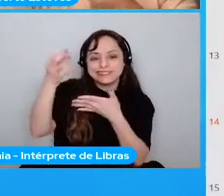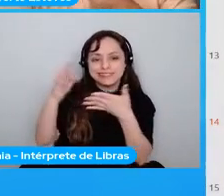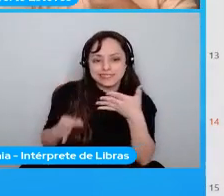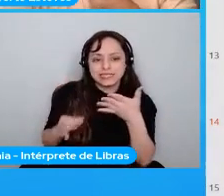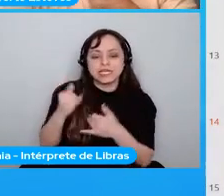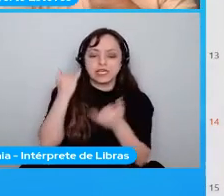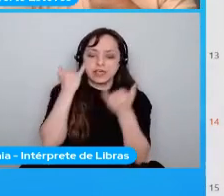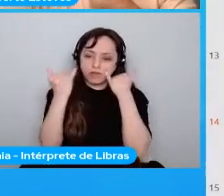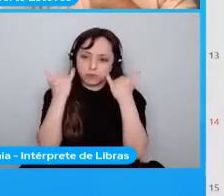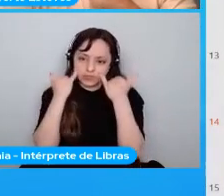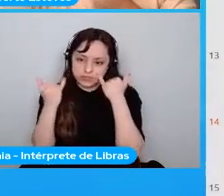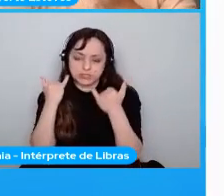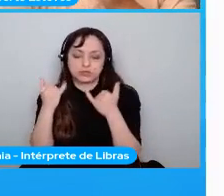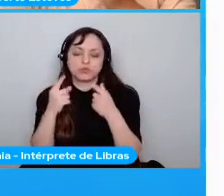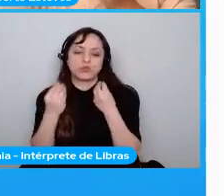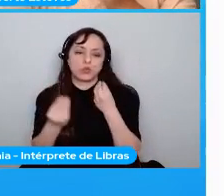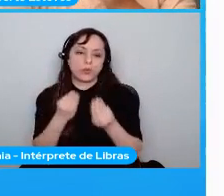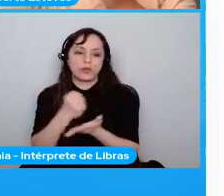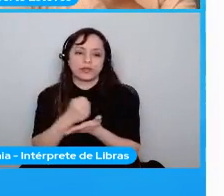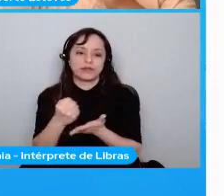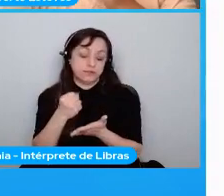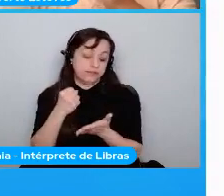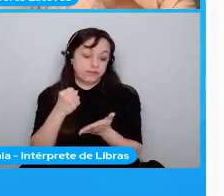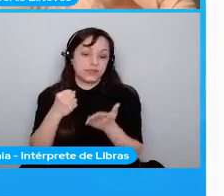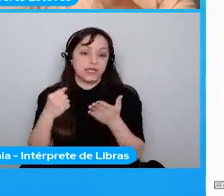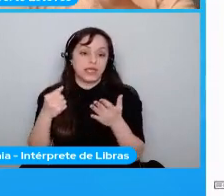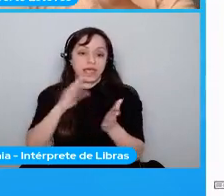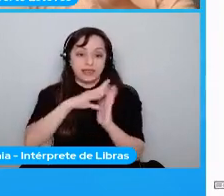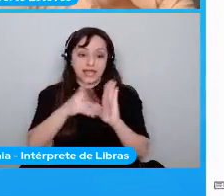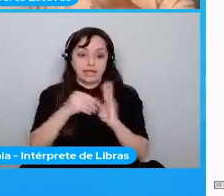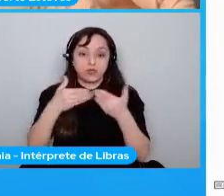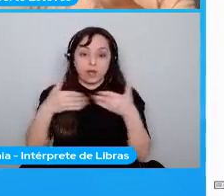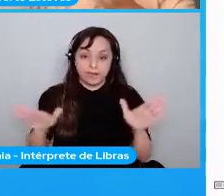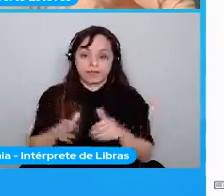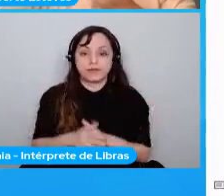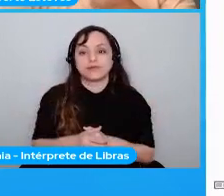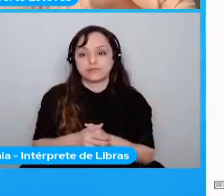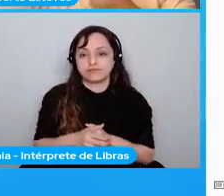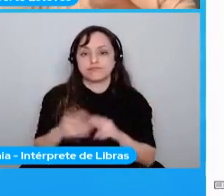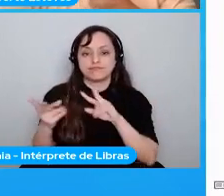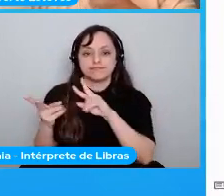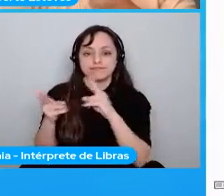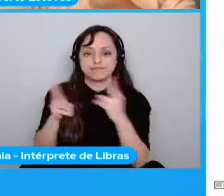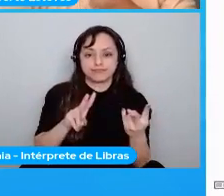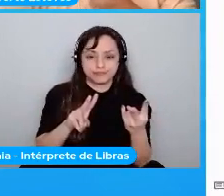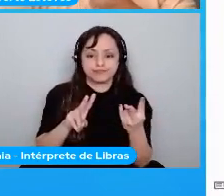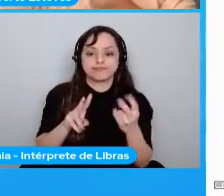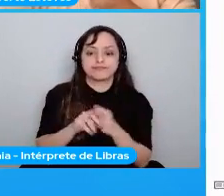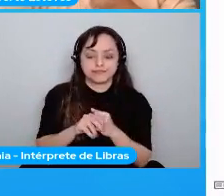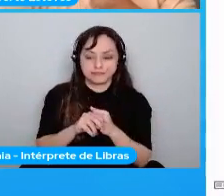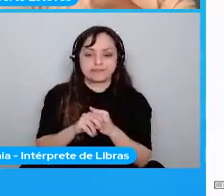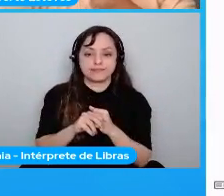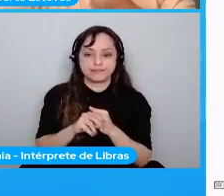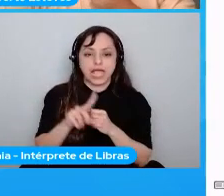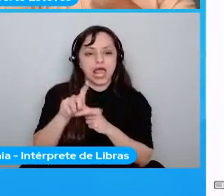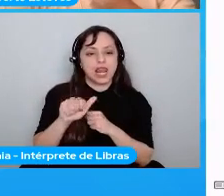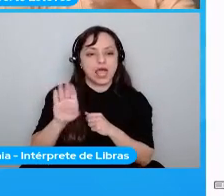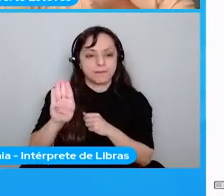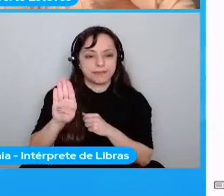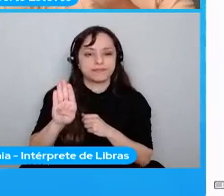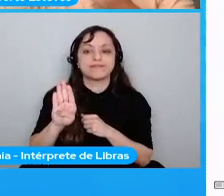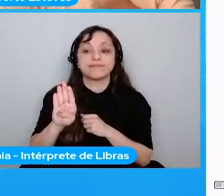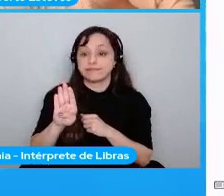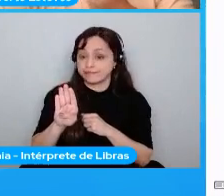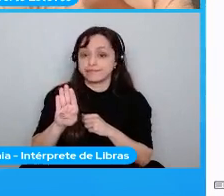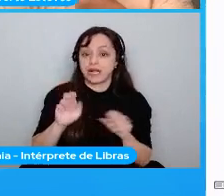proveen los datos abiertos. Entonces, me voy a ir al Colab. Ok, aquí está. Entonces, empezamos a analizar